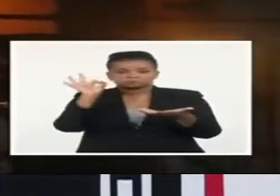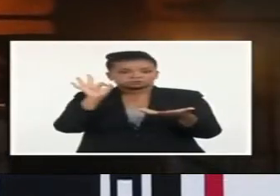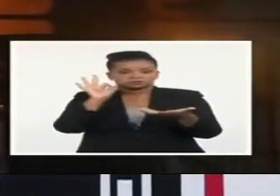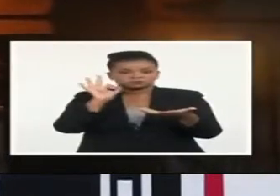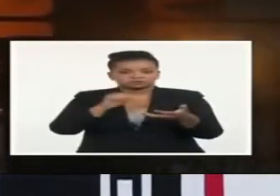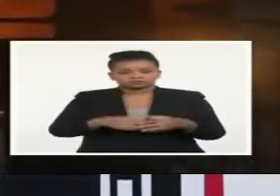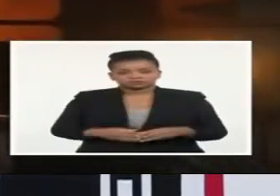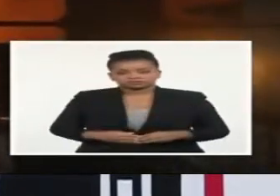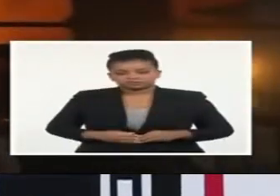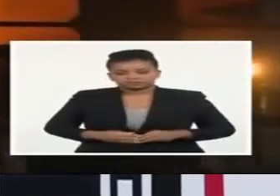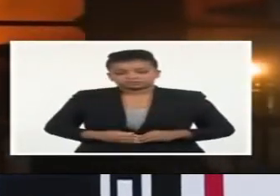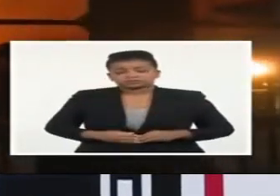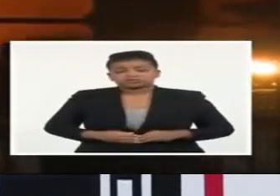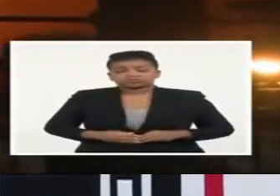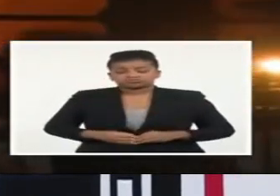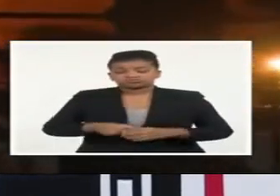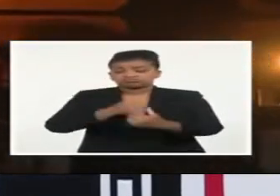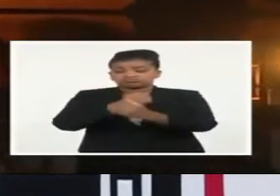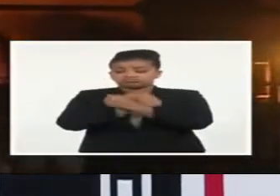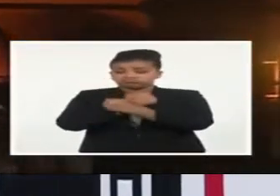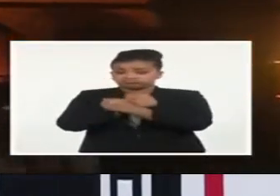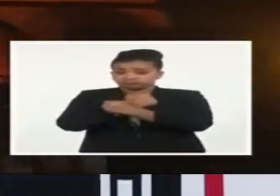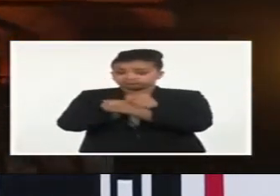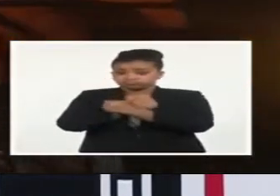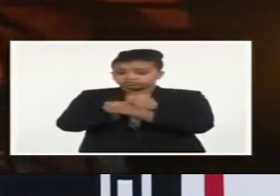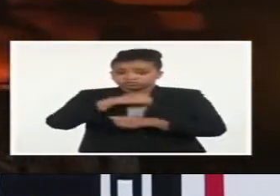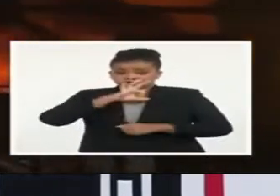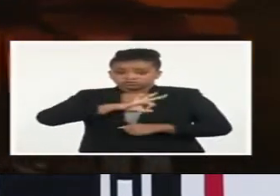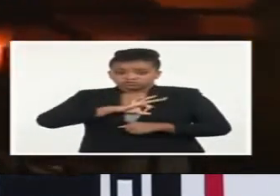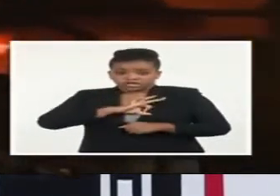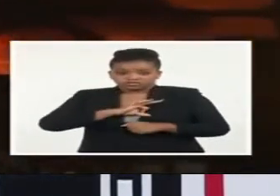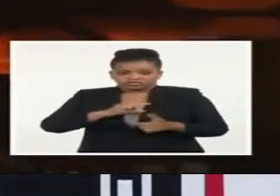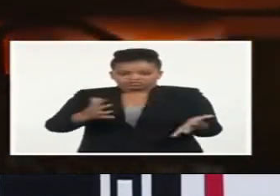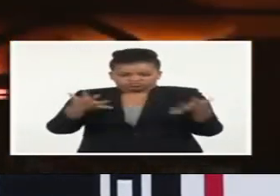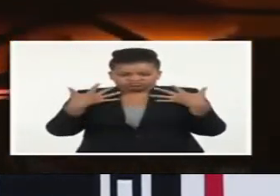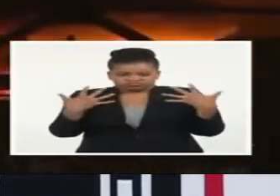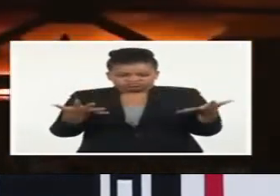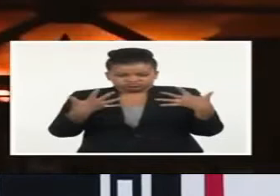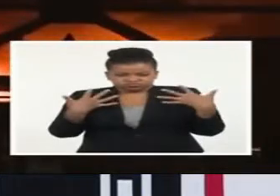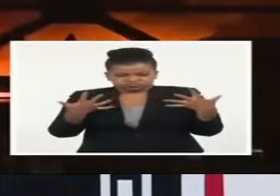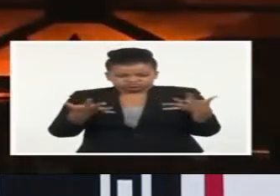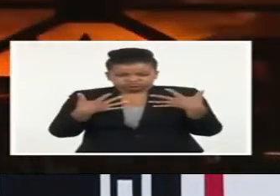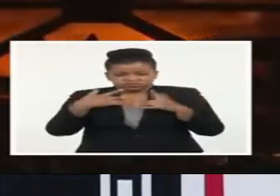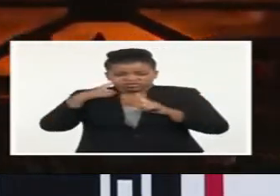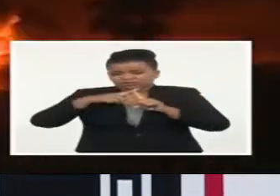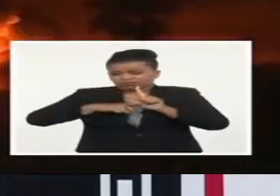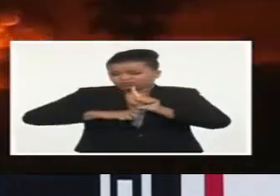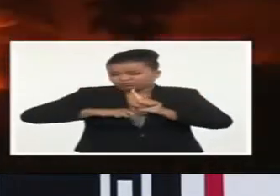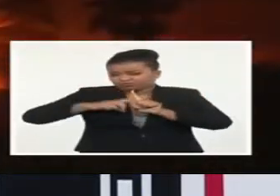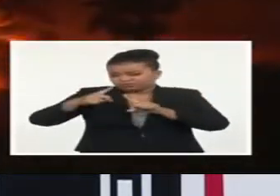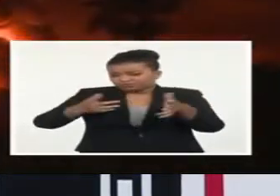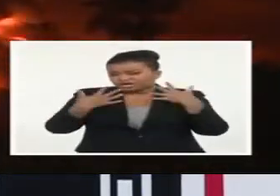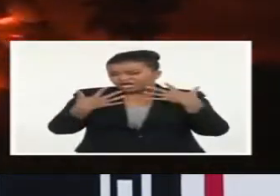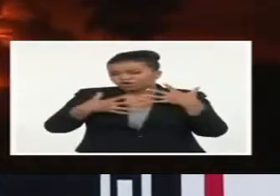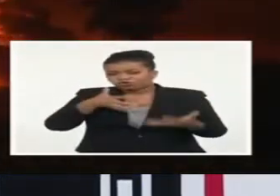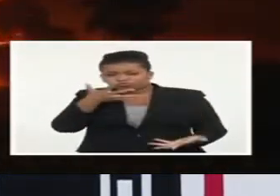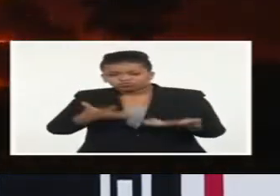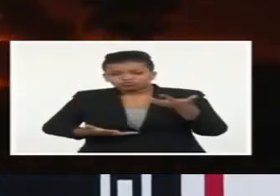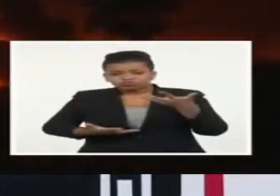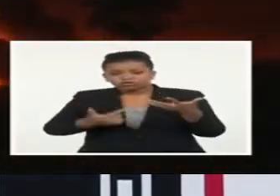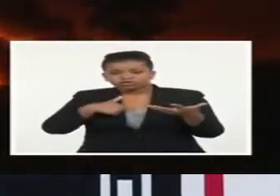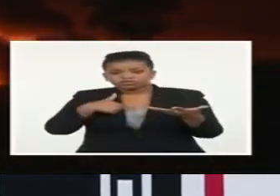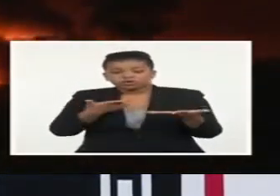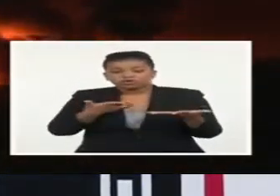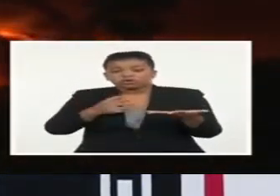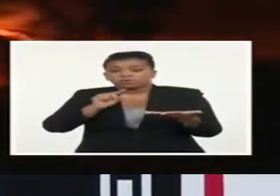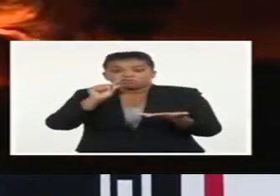Si desde el primer momento arranca el sistema, no hubiera sido tan catastrófico ese